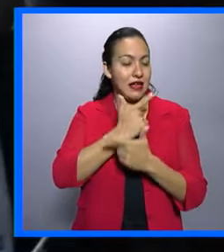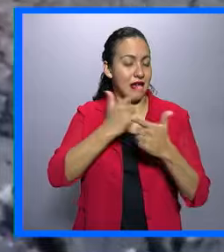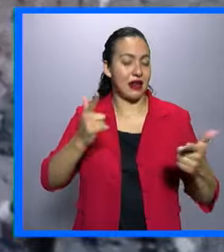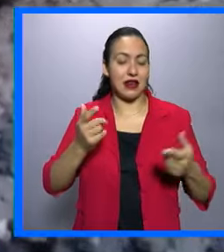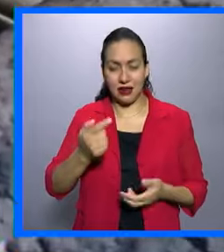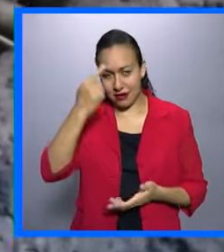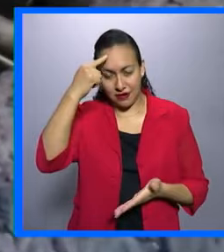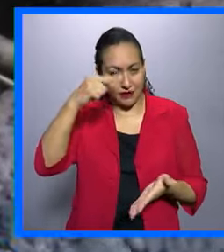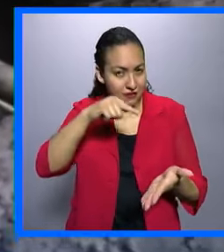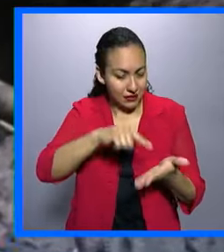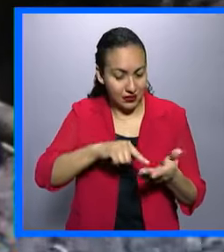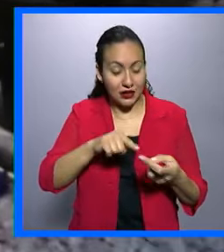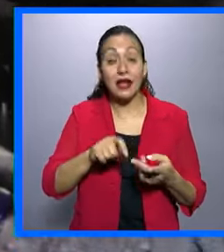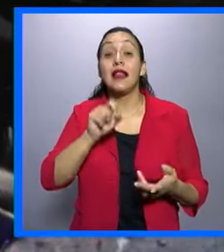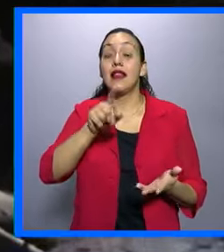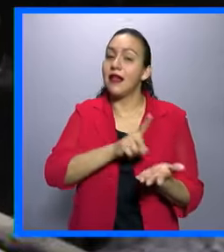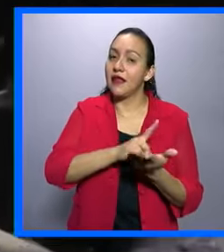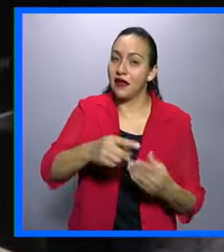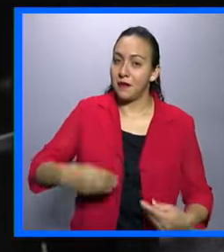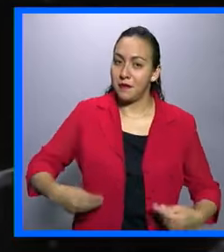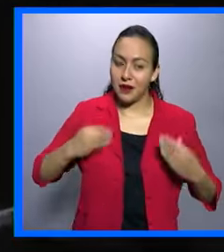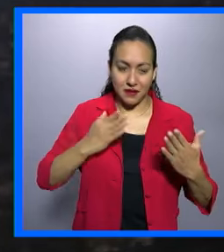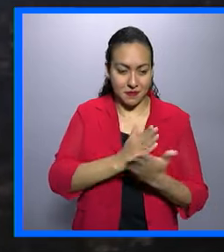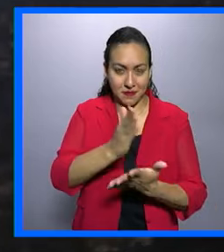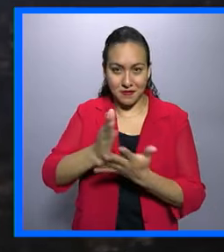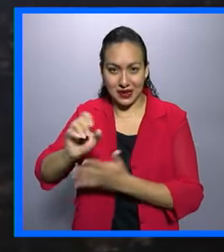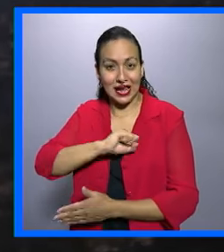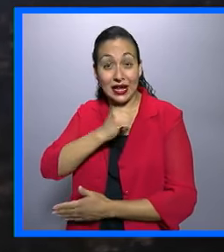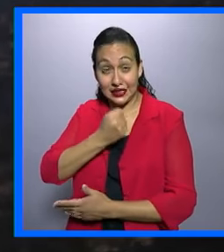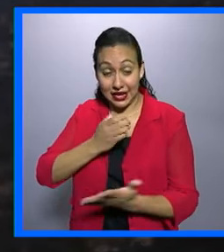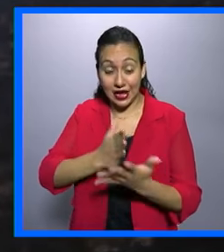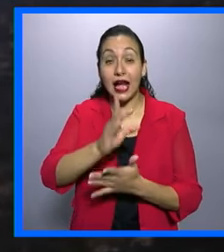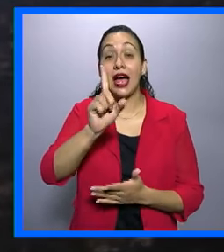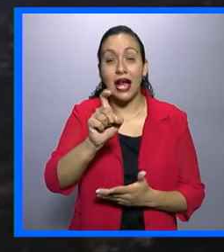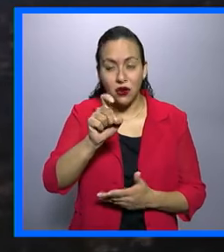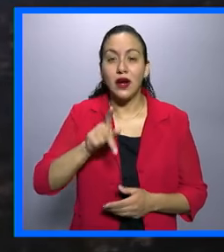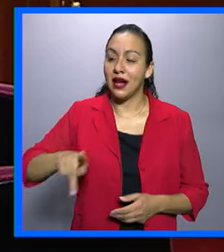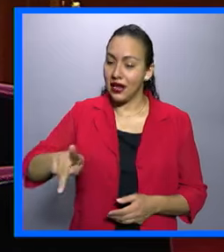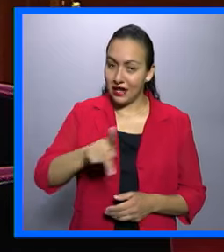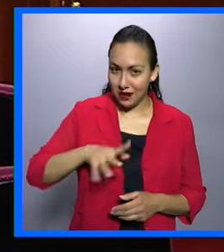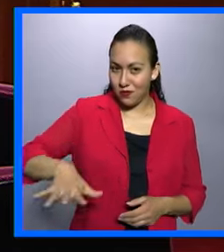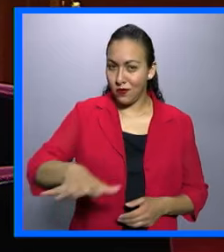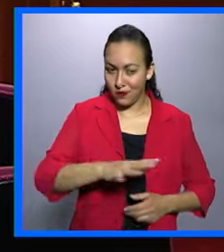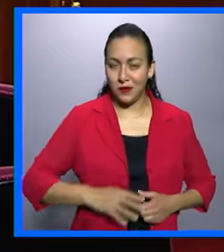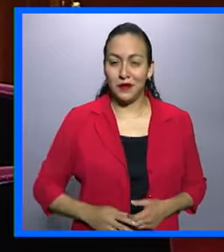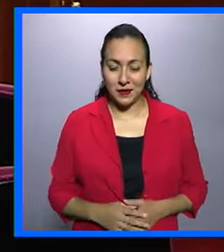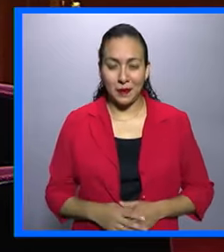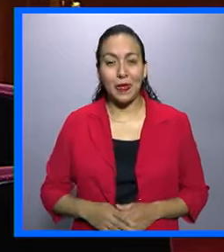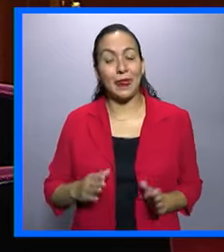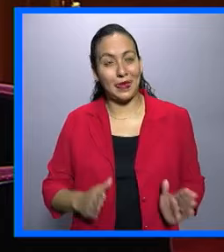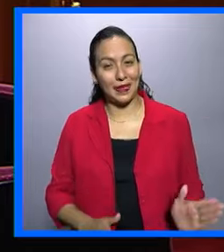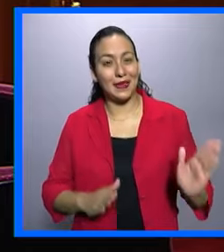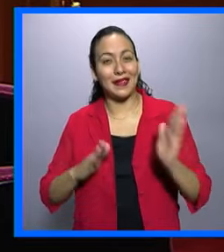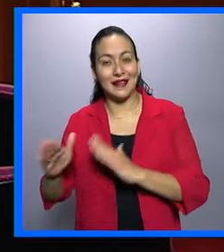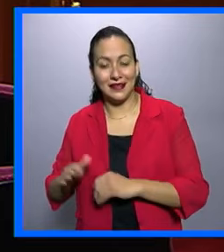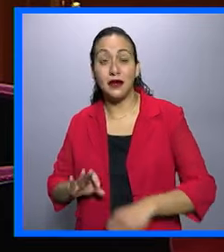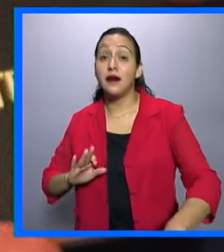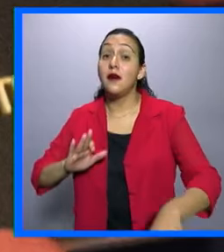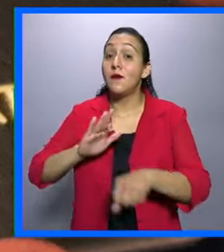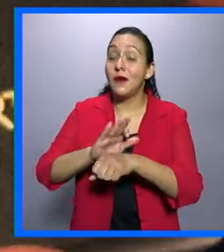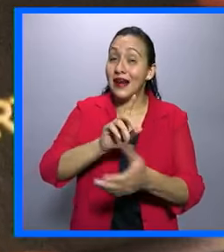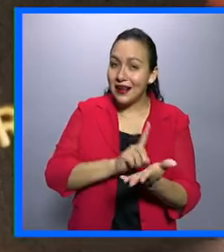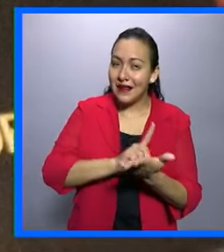religiosa, así como el derecho a un medio ambiente sano y al agua del pueblo wixárika. En otro asunto, protegió el